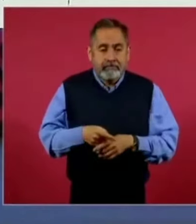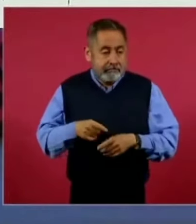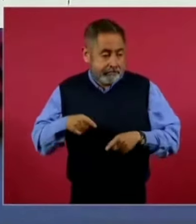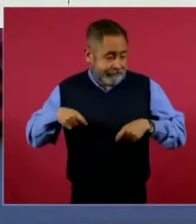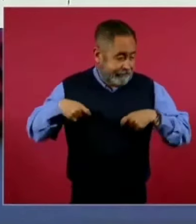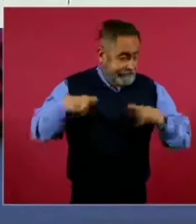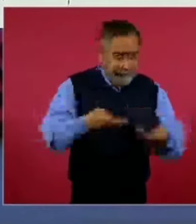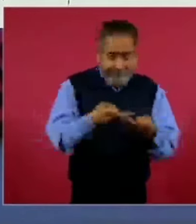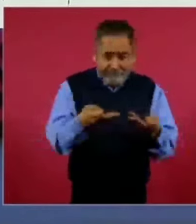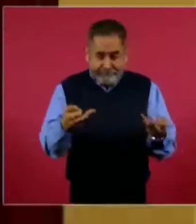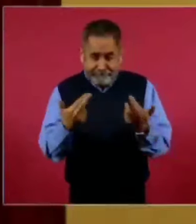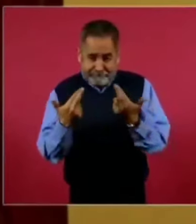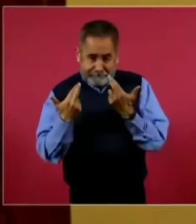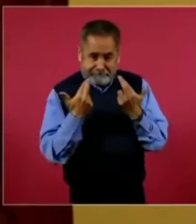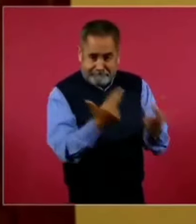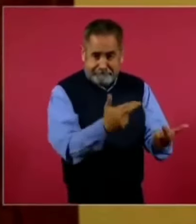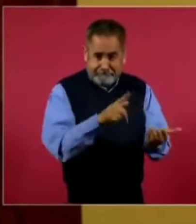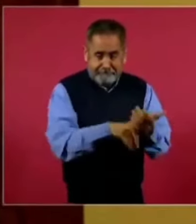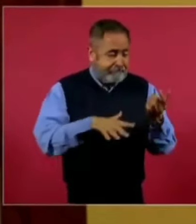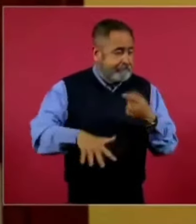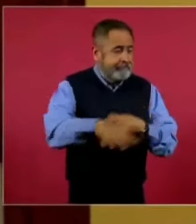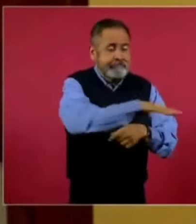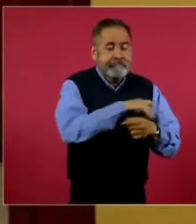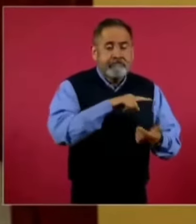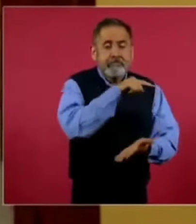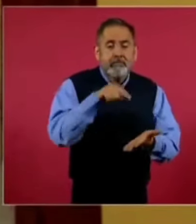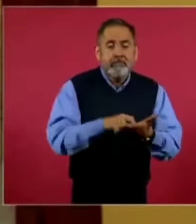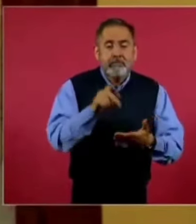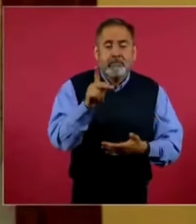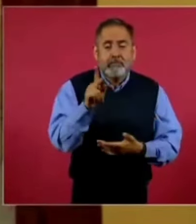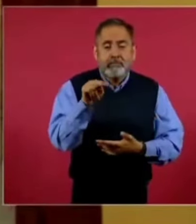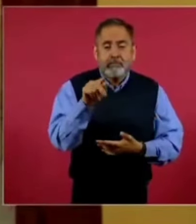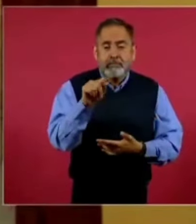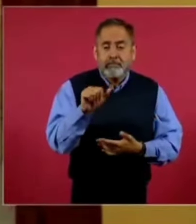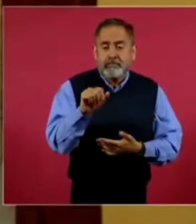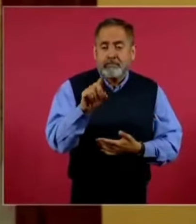terrenos de Punta Diamante